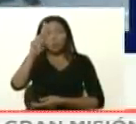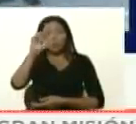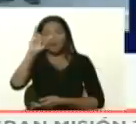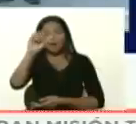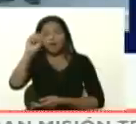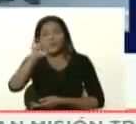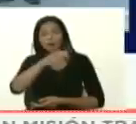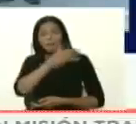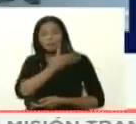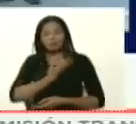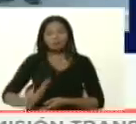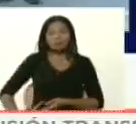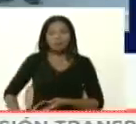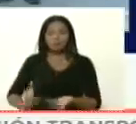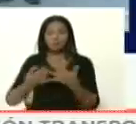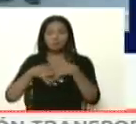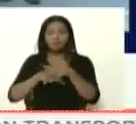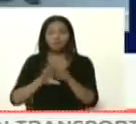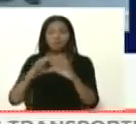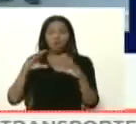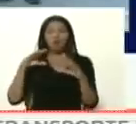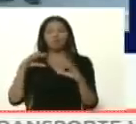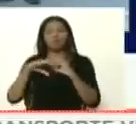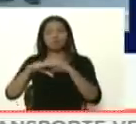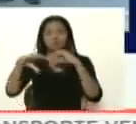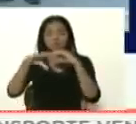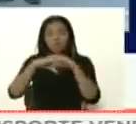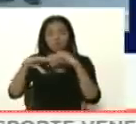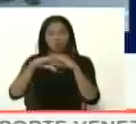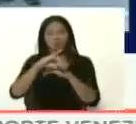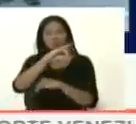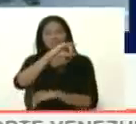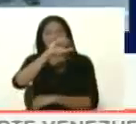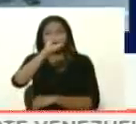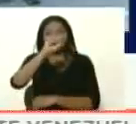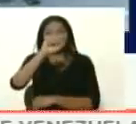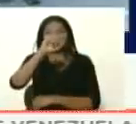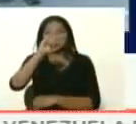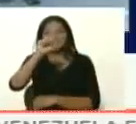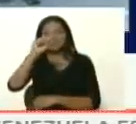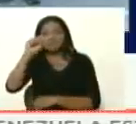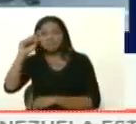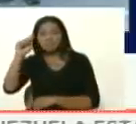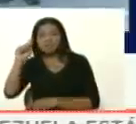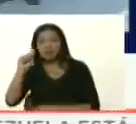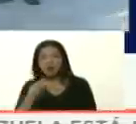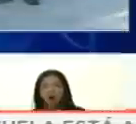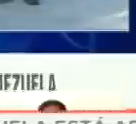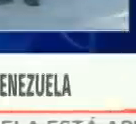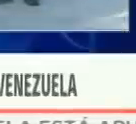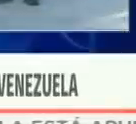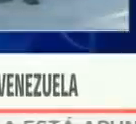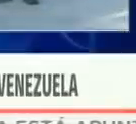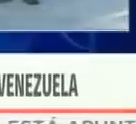presidente del Sistema Integral de Transporte CITSA, y al mayor general Carlos